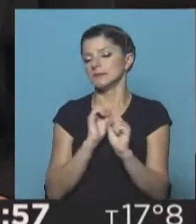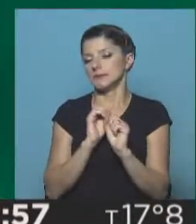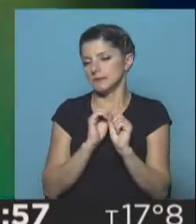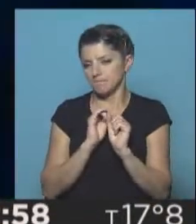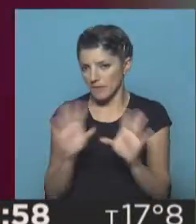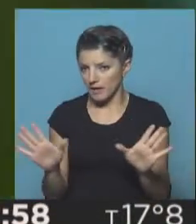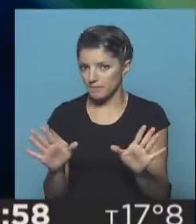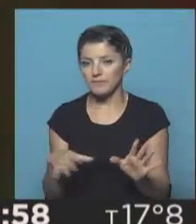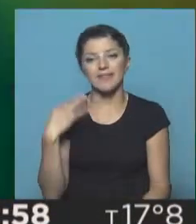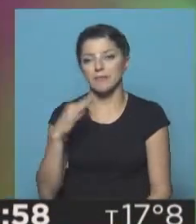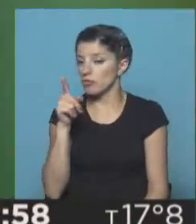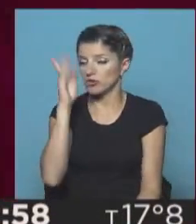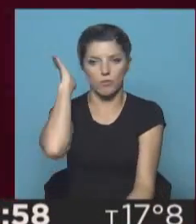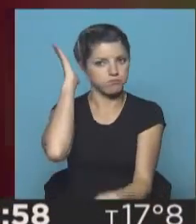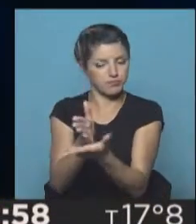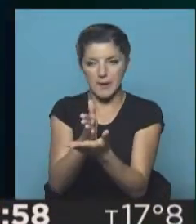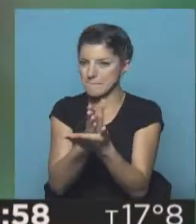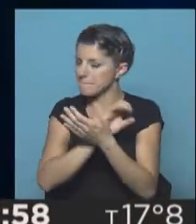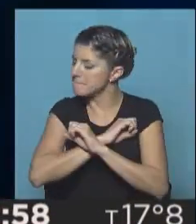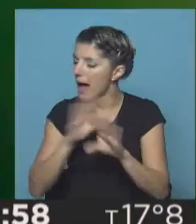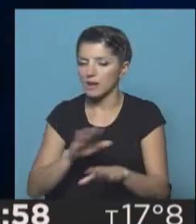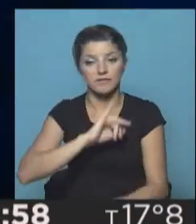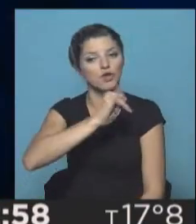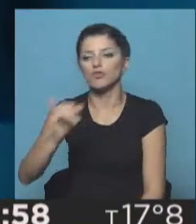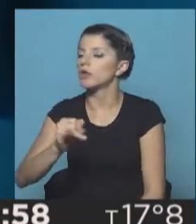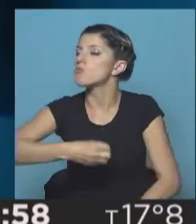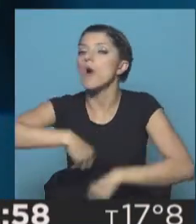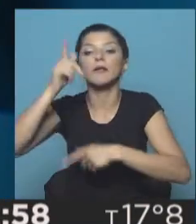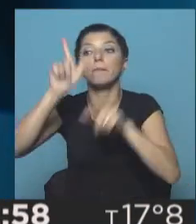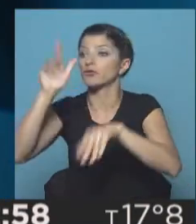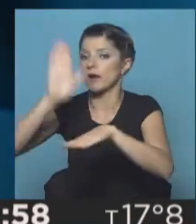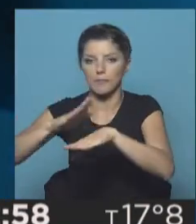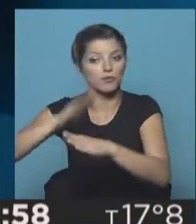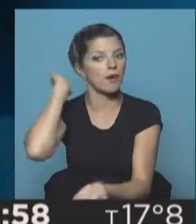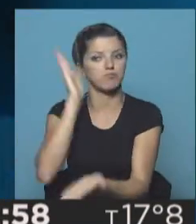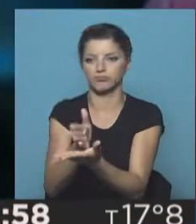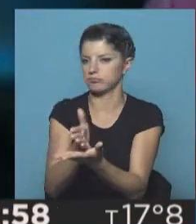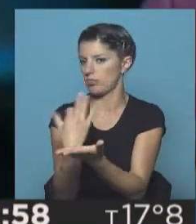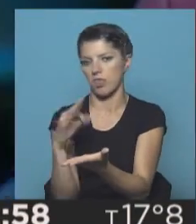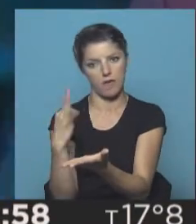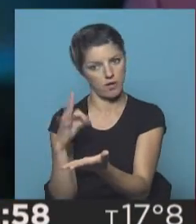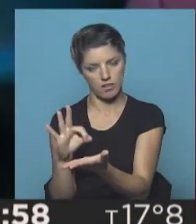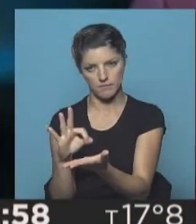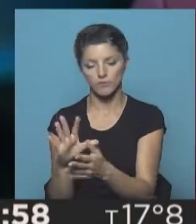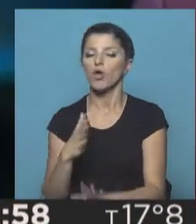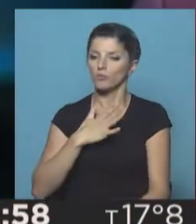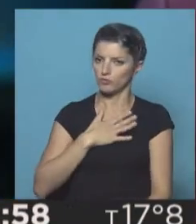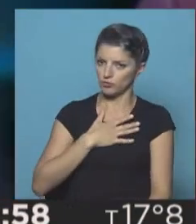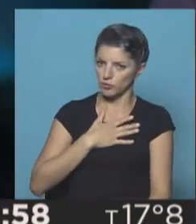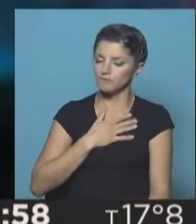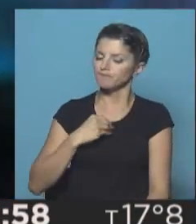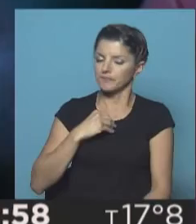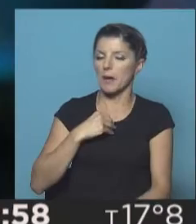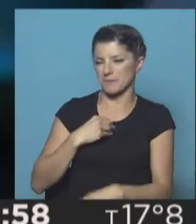que eso hay que condenarlo de una manera taxativa, sea quien sea. Mira, García Linera, porque yo tengo una particular estima, aparte de una